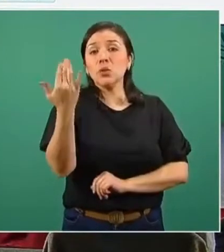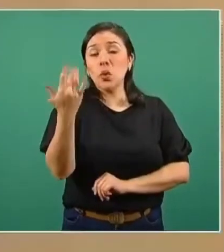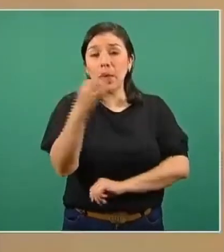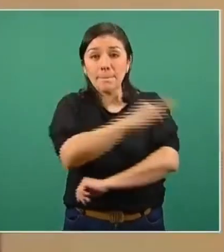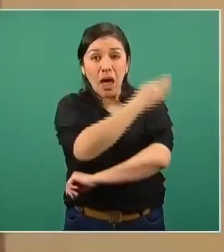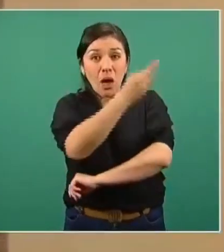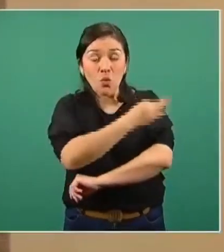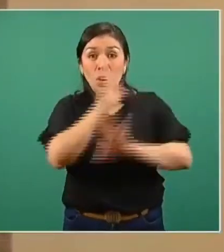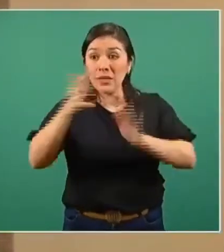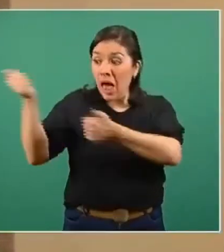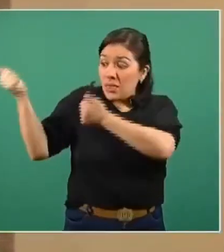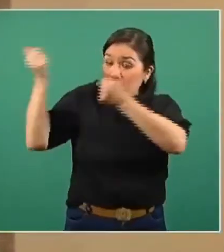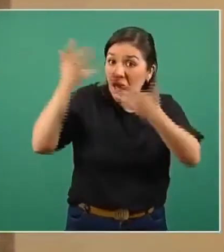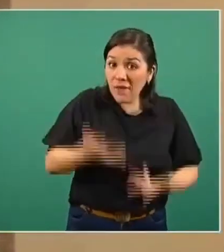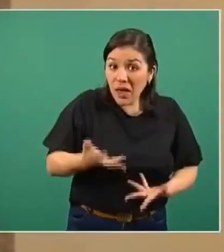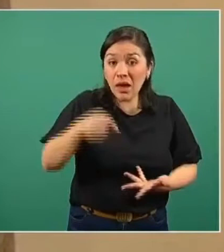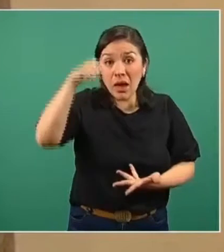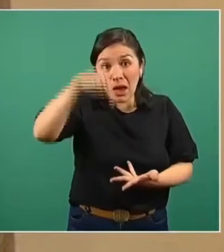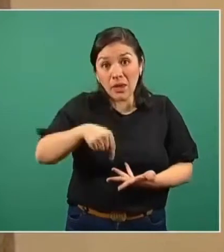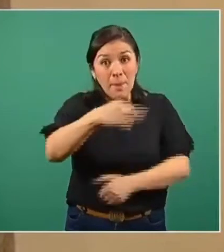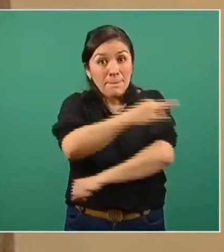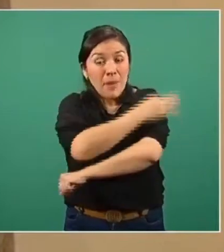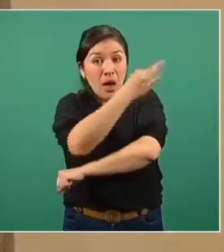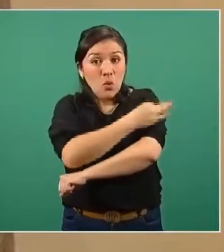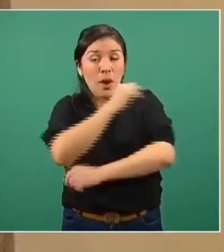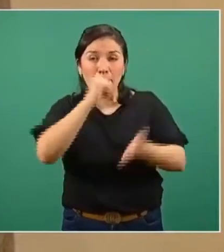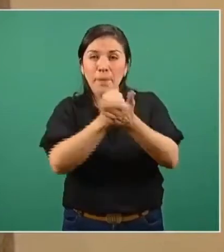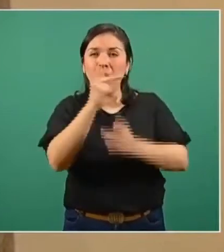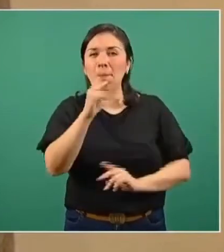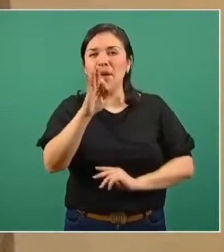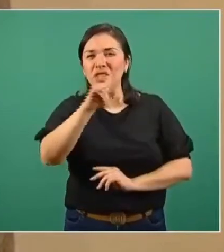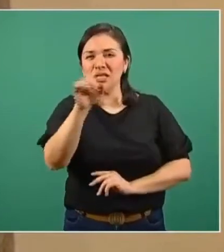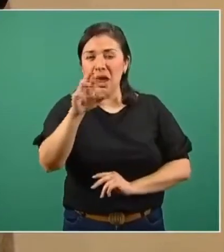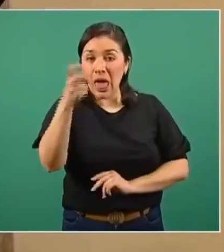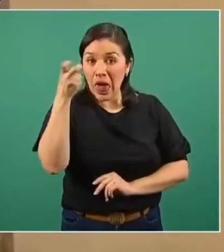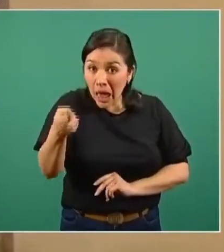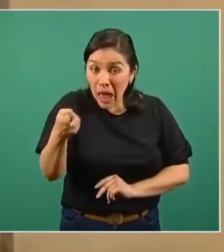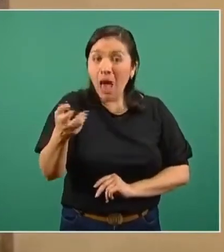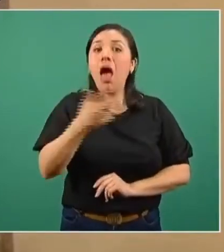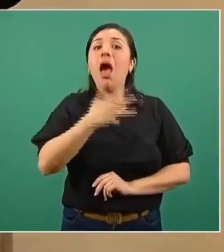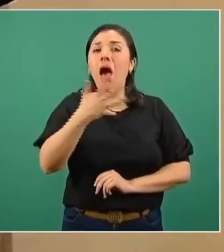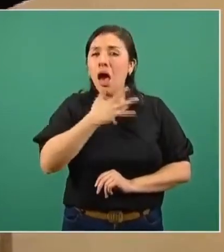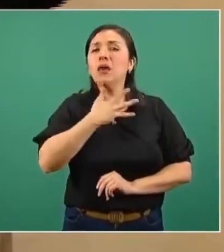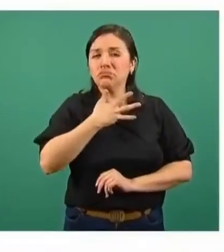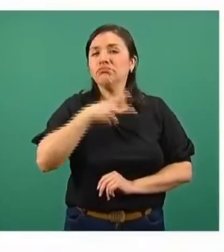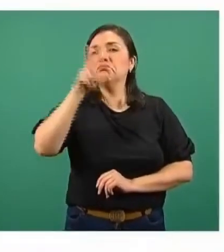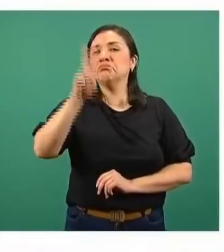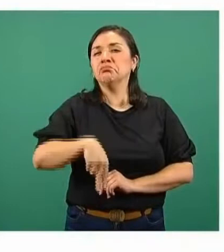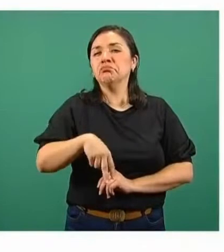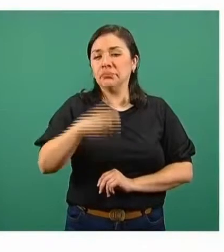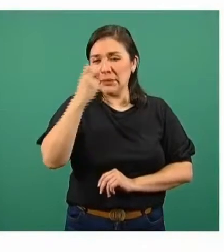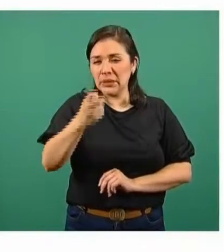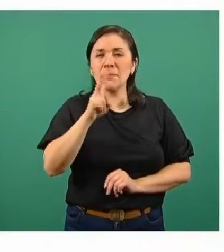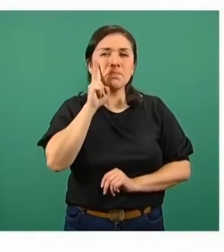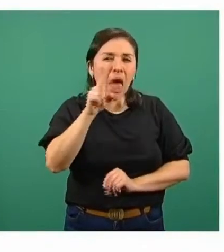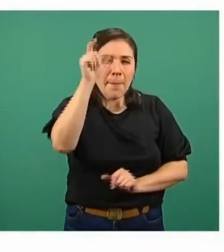766,350 dosis recibidas de la vacuna Pfizer-BioNTech, tenemos evidentemente en estas